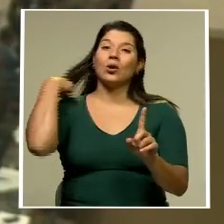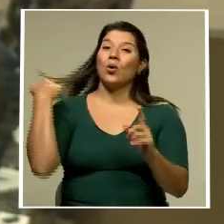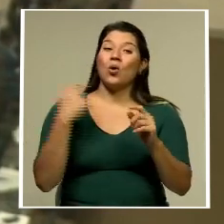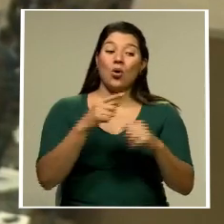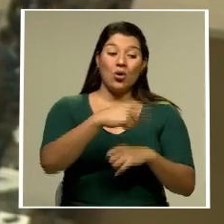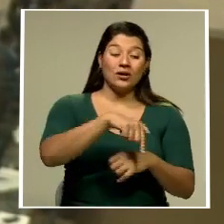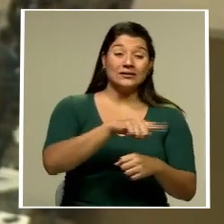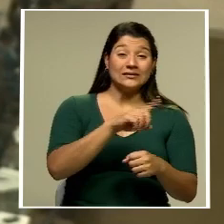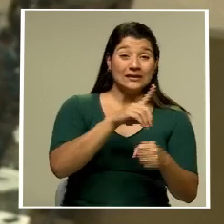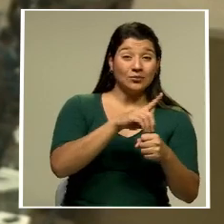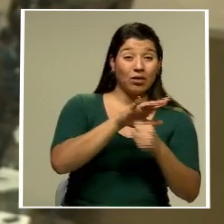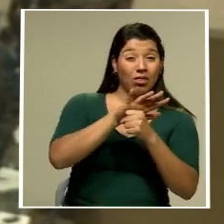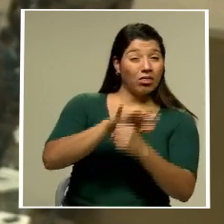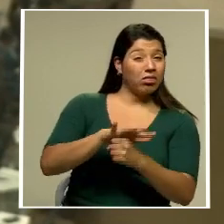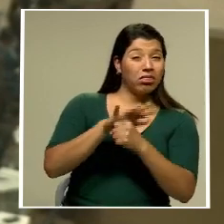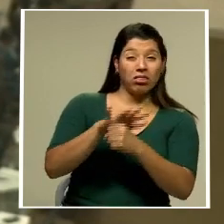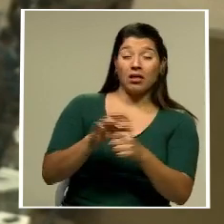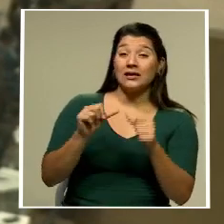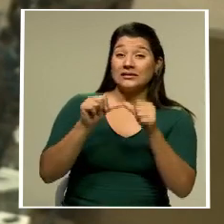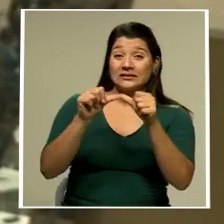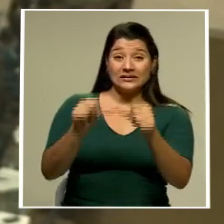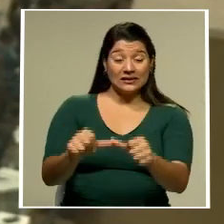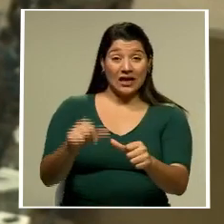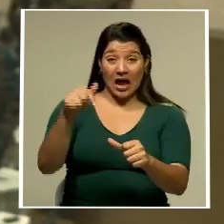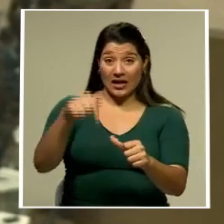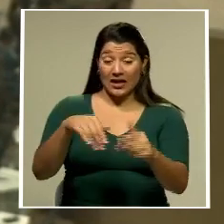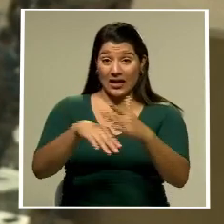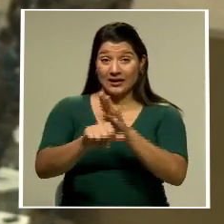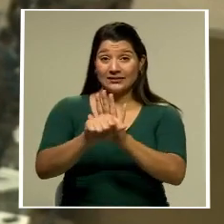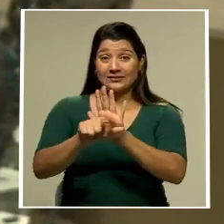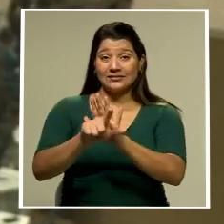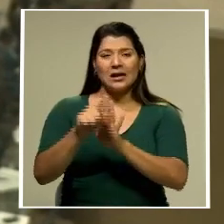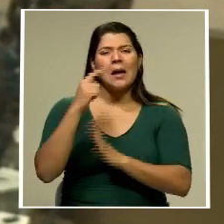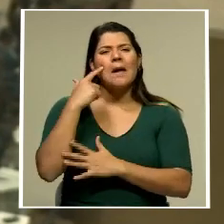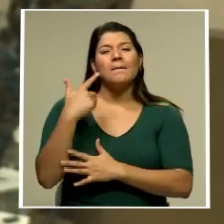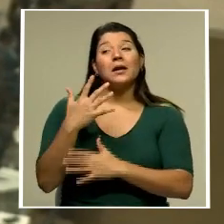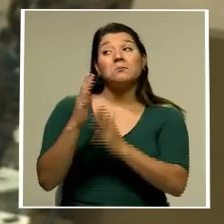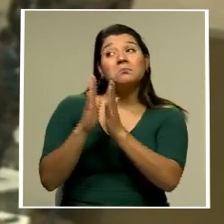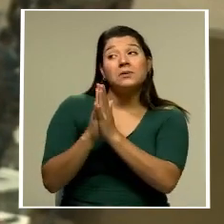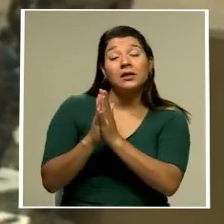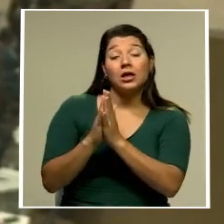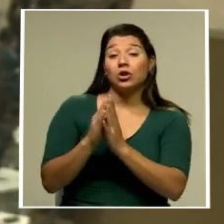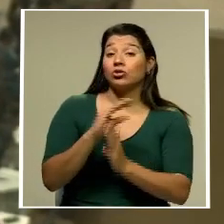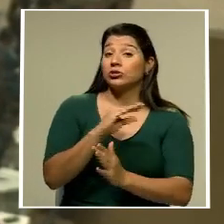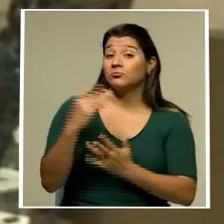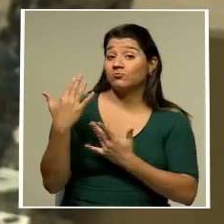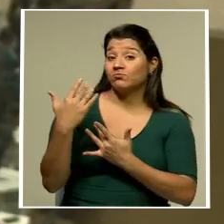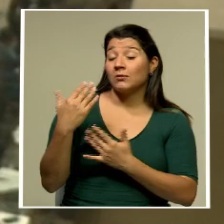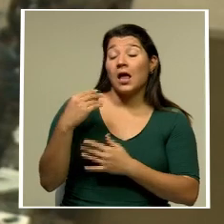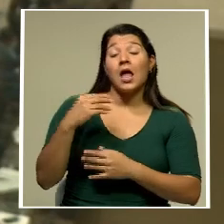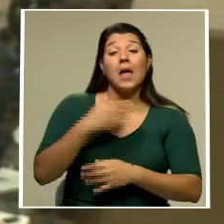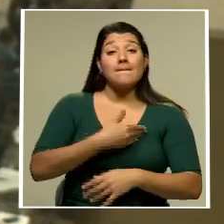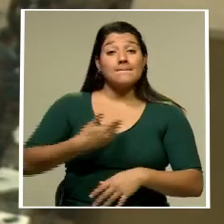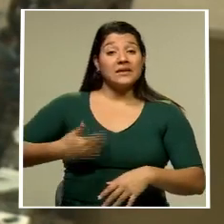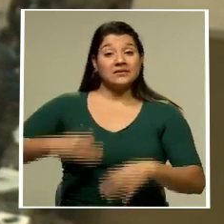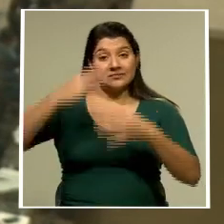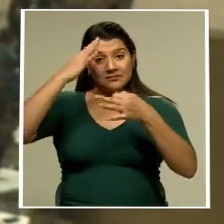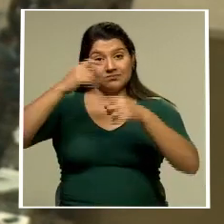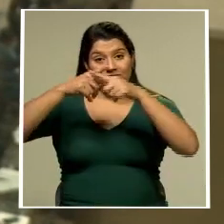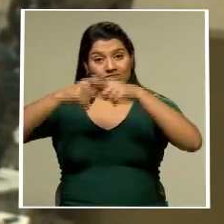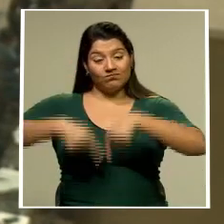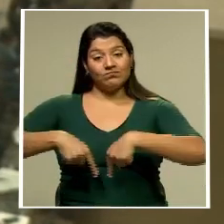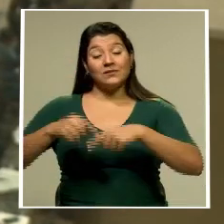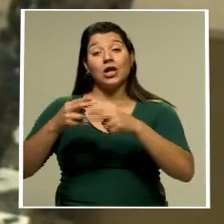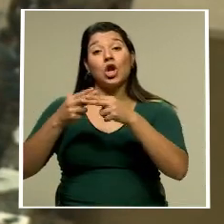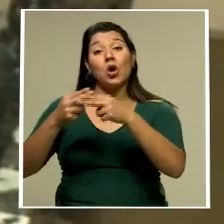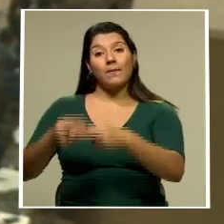de los diputados seguirán acá en el Congreso, buscando que este nombramiento sea revocado por el presidente